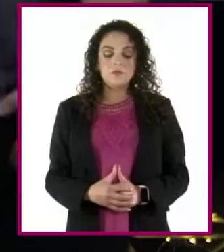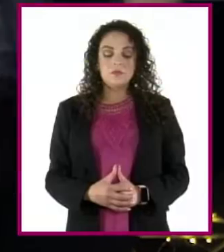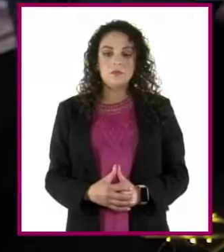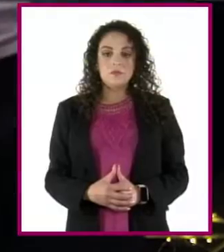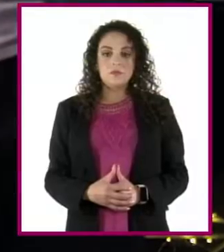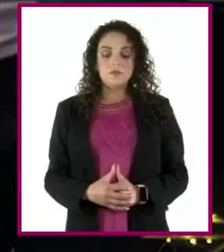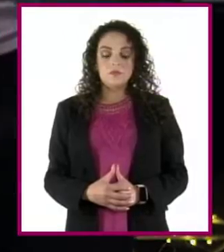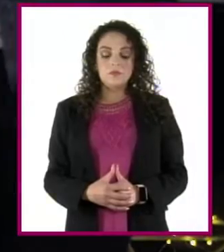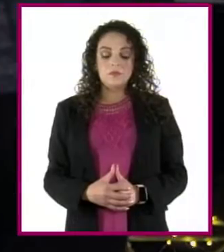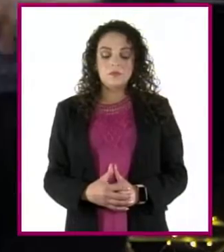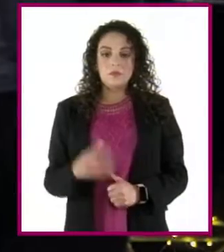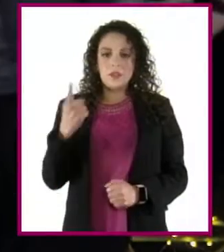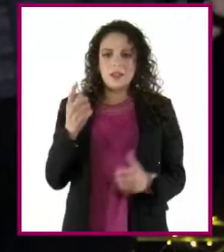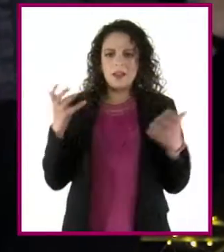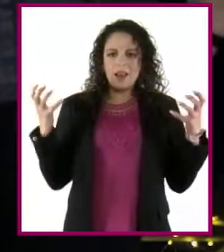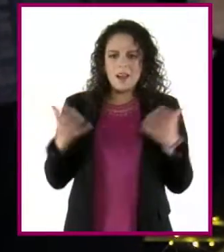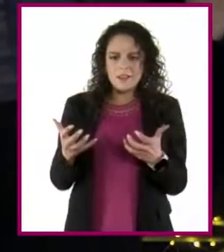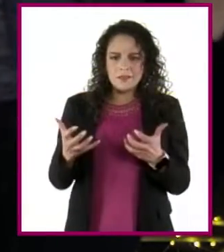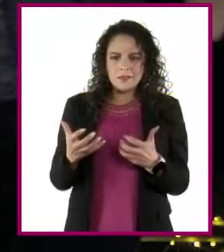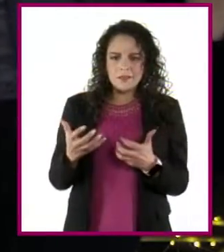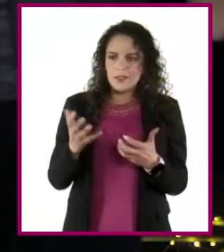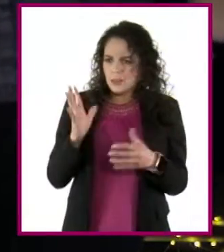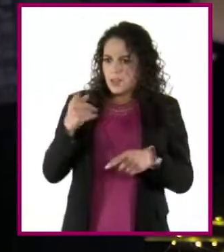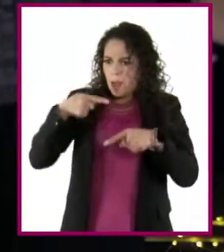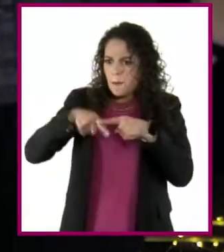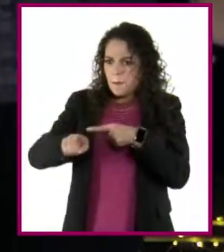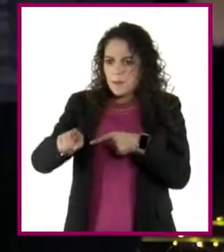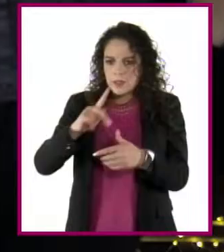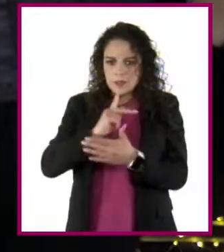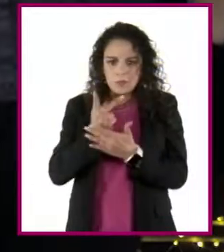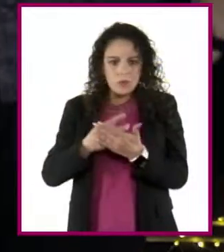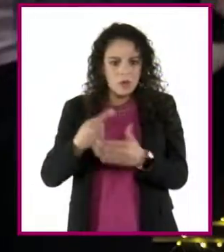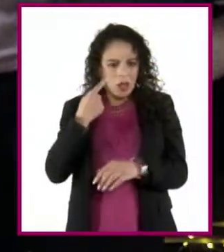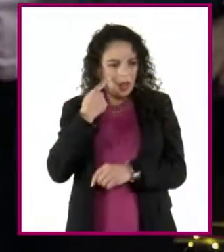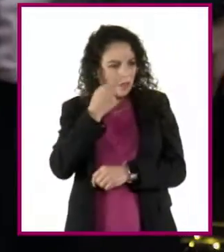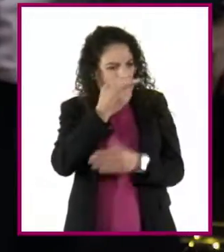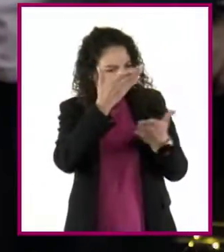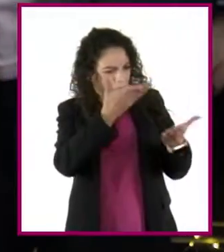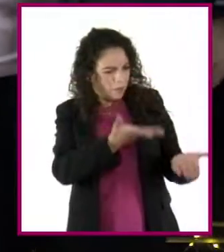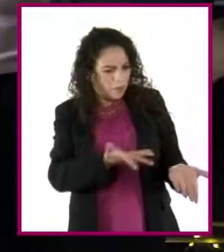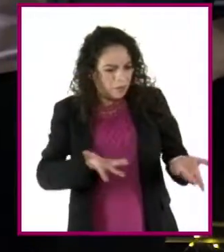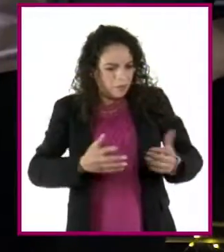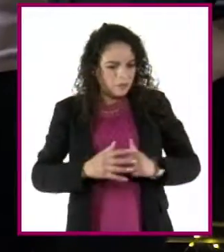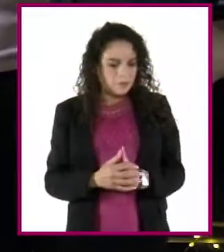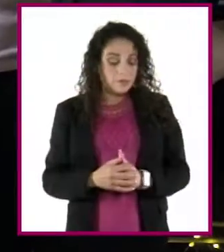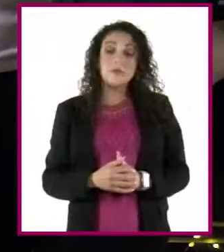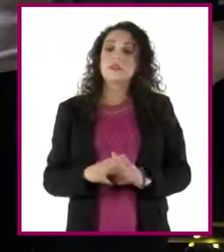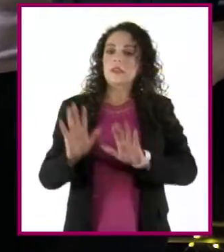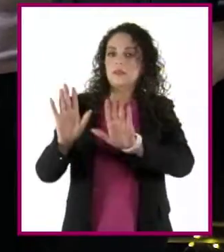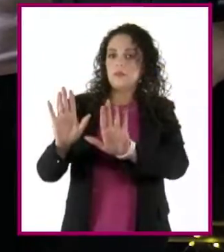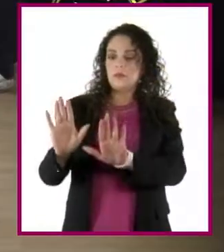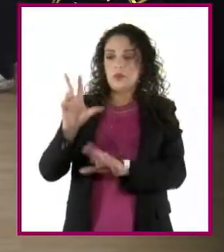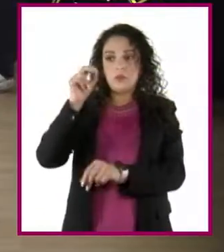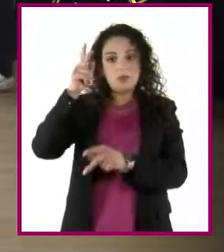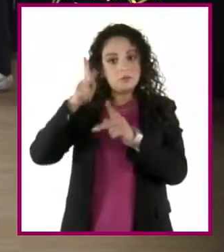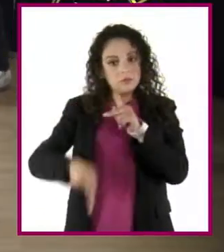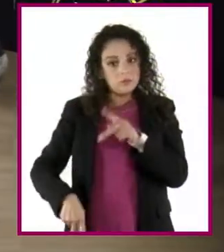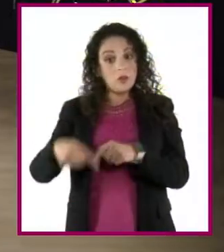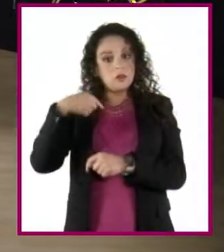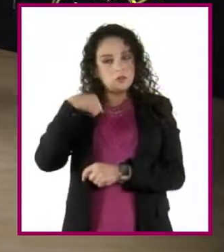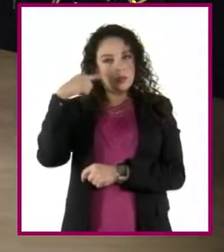haces, Ismara? Ya va a empezar el programa y mira cómo estás. No, espera. No me interrumpas porque estoy concentrada y muy inspirada.